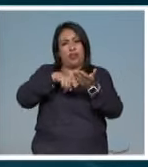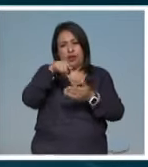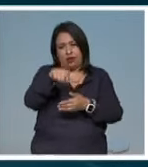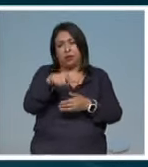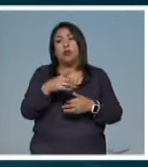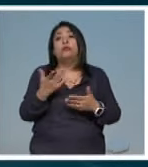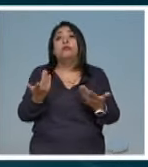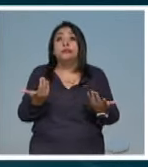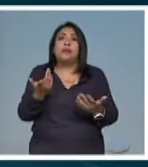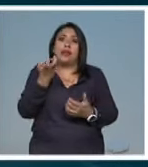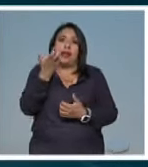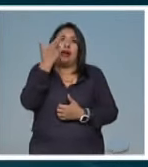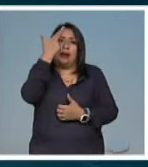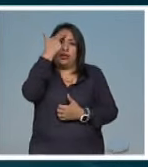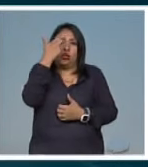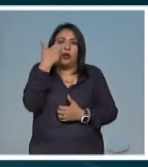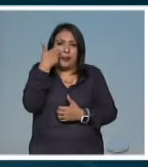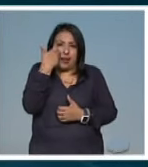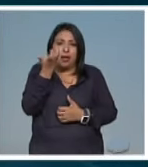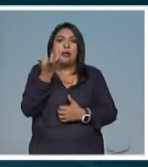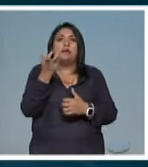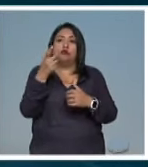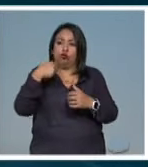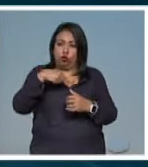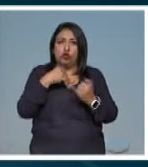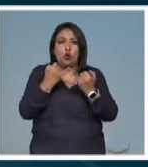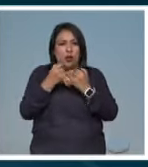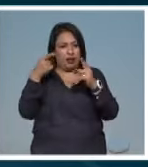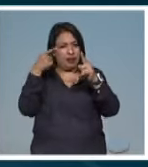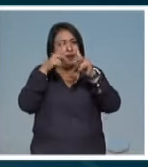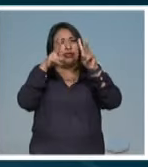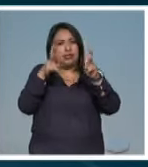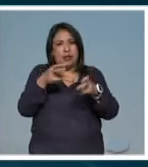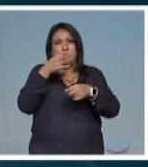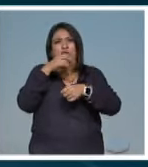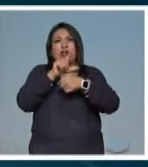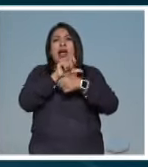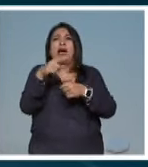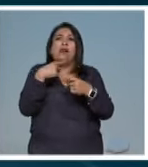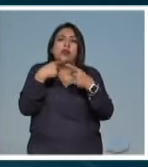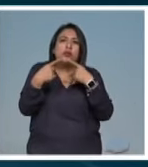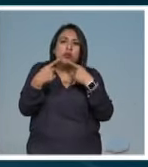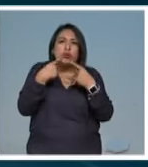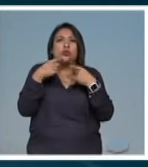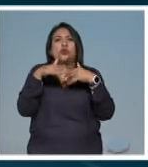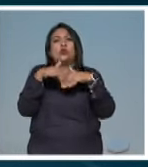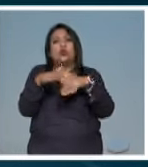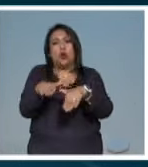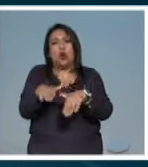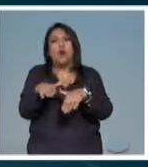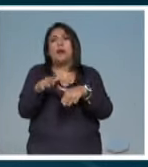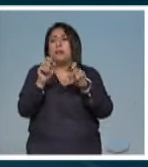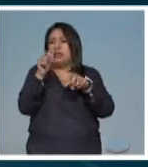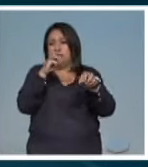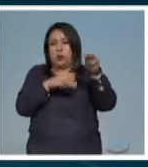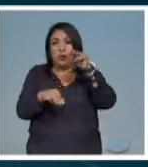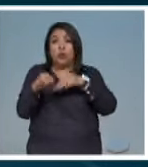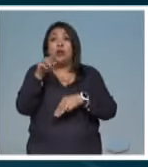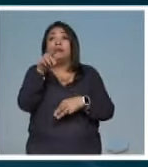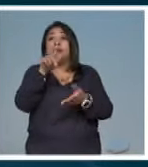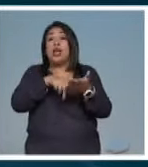montañas, y pues por eso decidimos también nosotros orientar el festival a la discusión sobre este tema. Entre